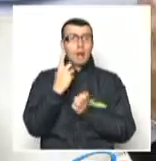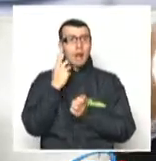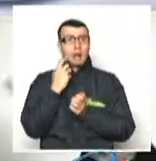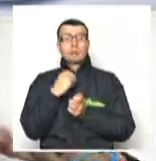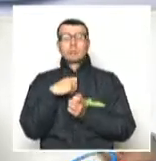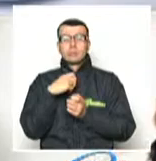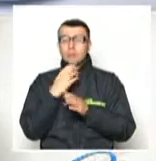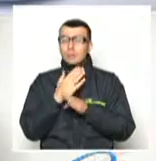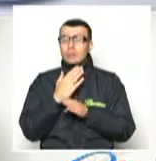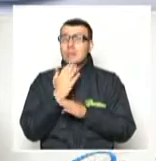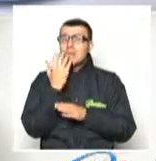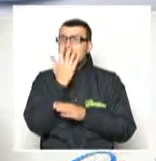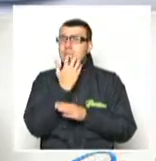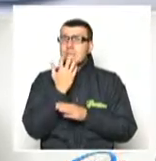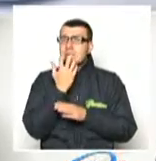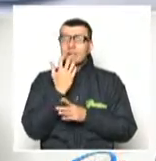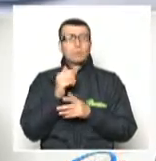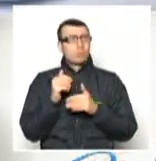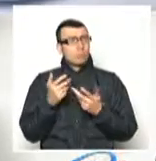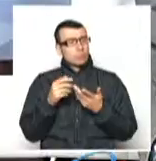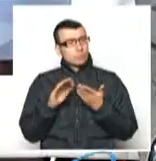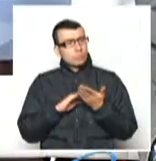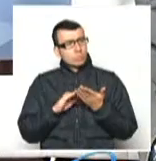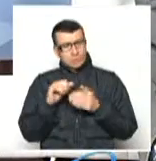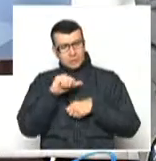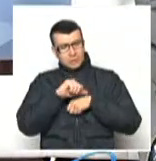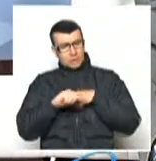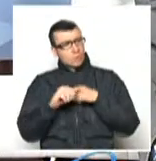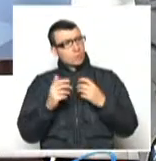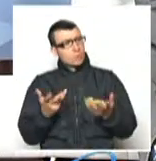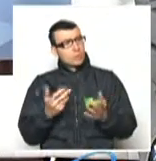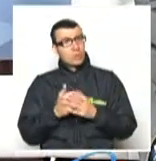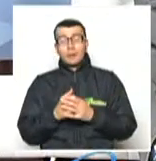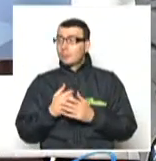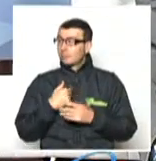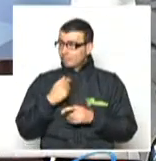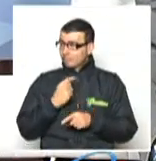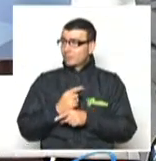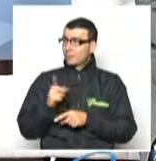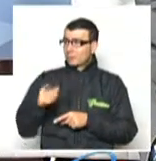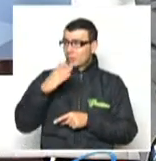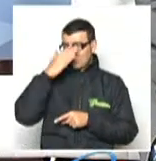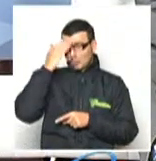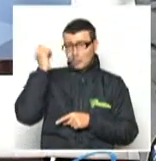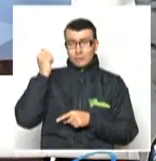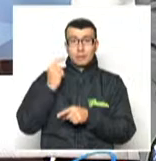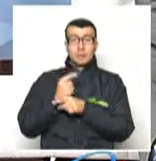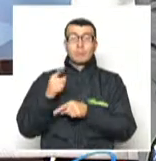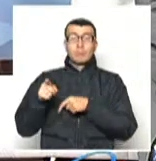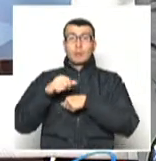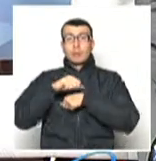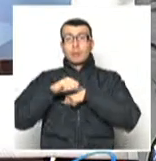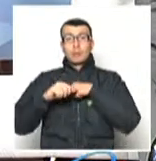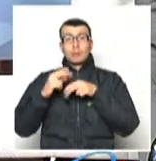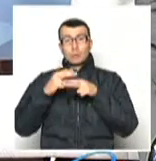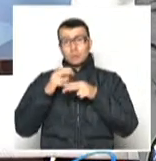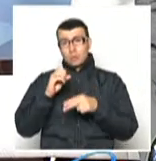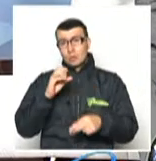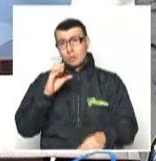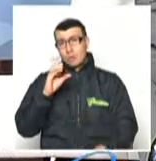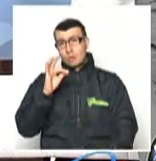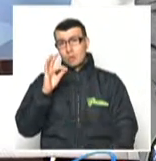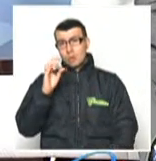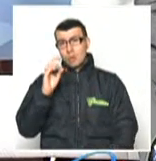esto. ¿Cuál es el campo de acción quirúrgico que ustedes tienen allí? Total, se me olvidaba hablar de esto. La cirugía ortognática